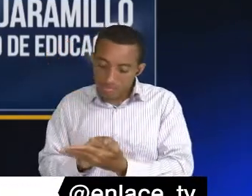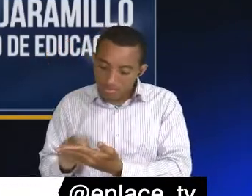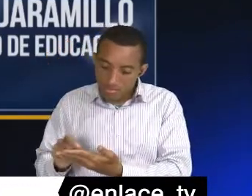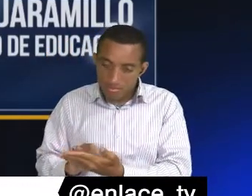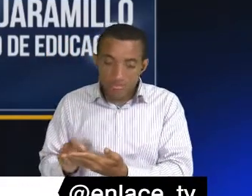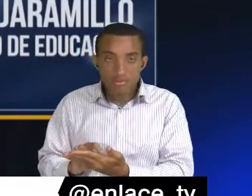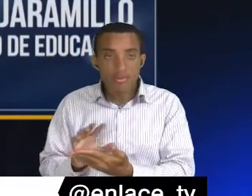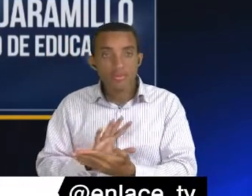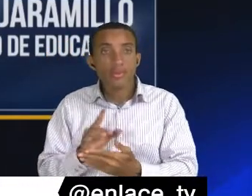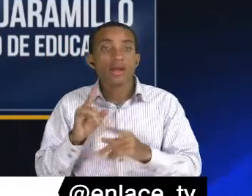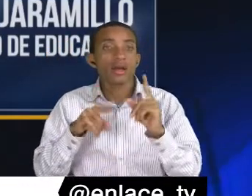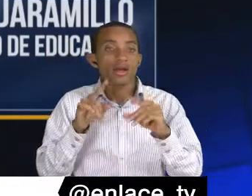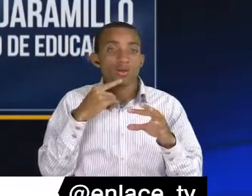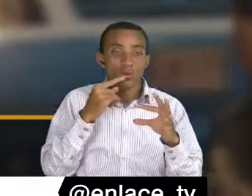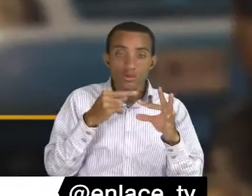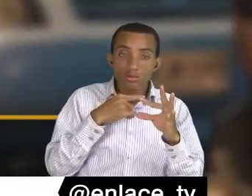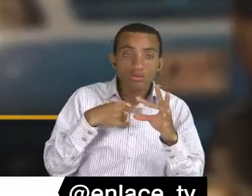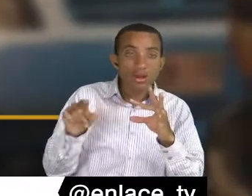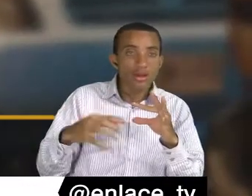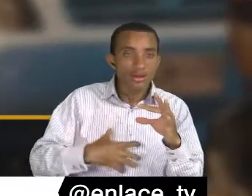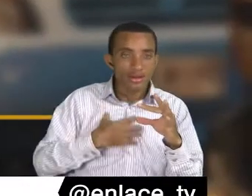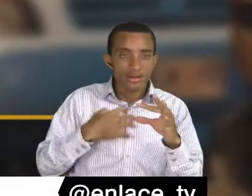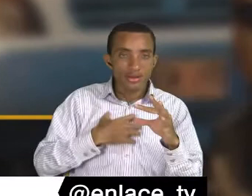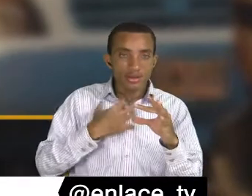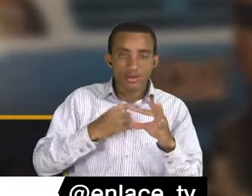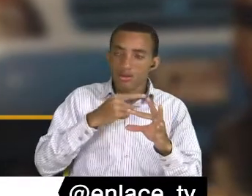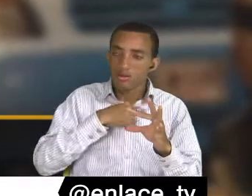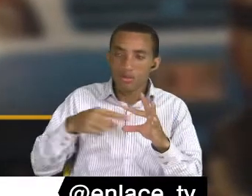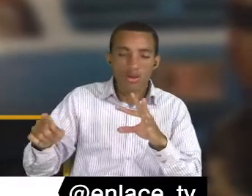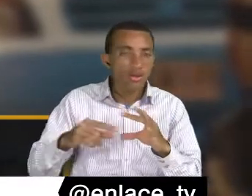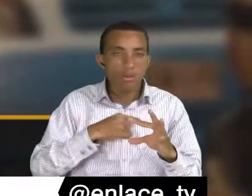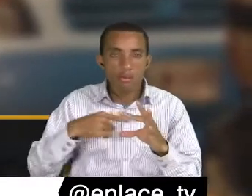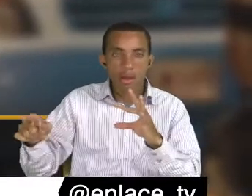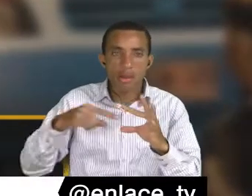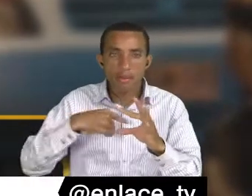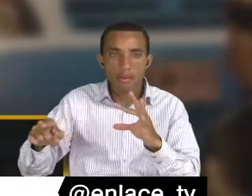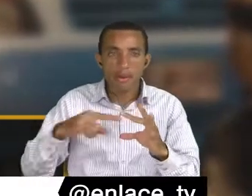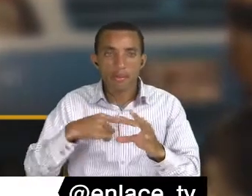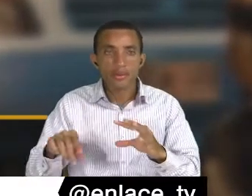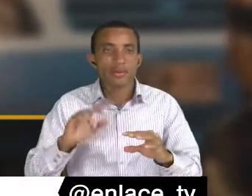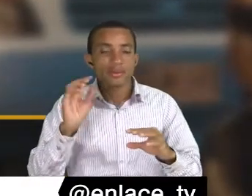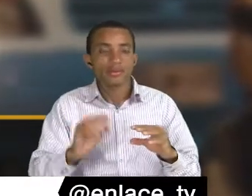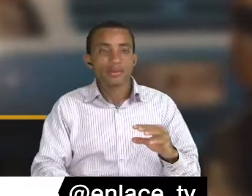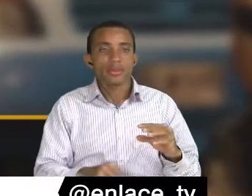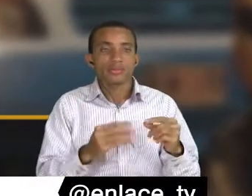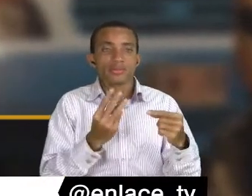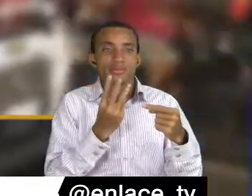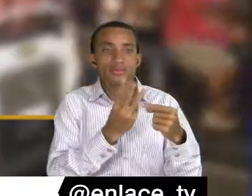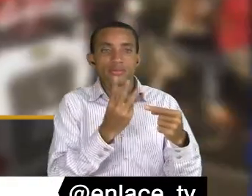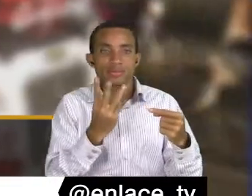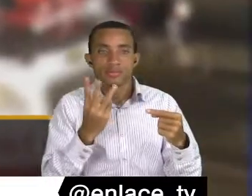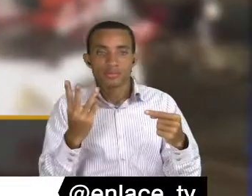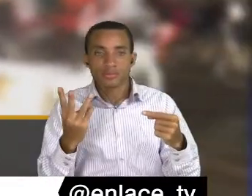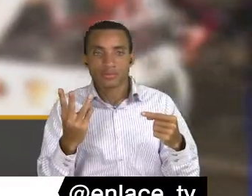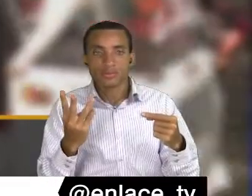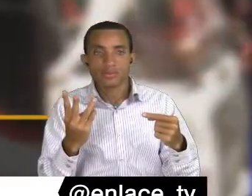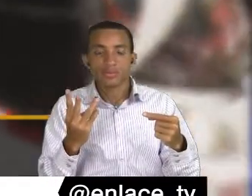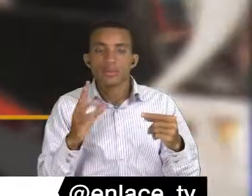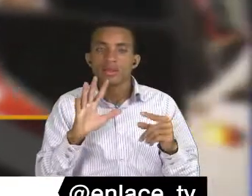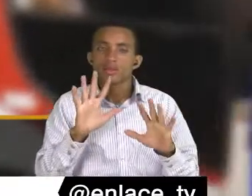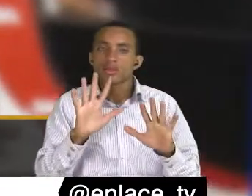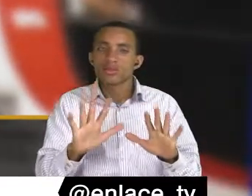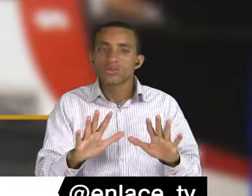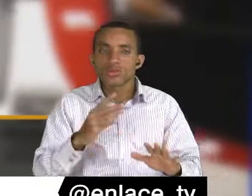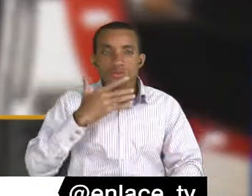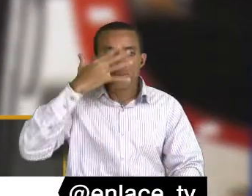correos electrónicos y llegan por parte de la página de FEIS, de la Secretaría de Educación